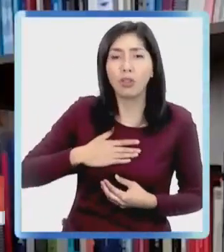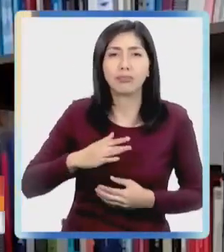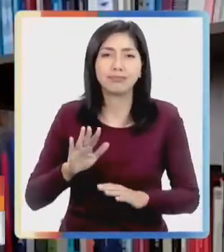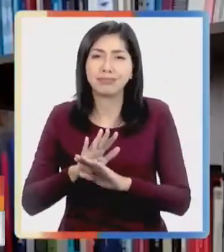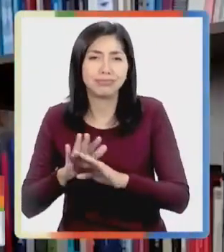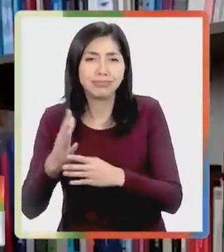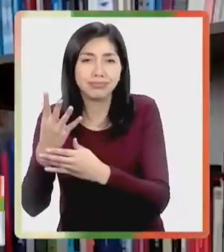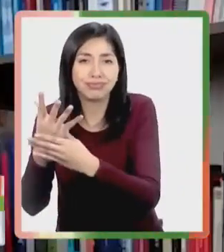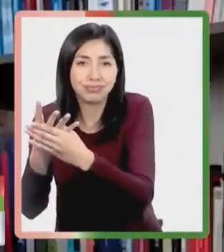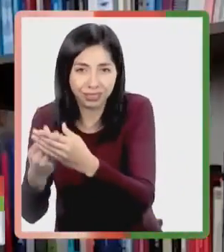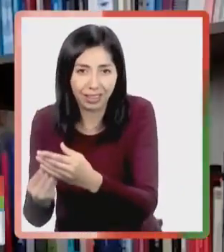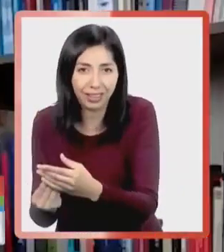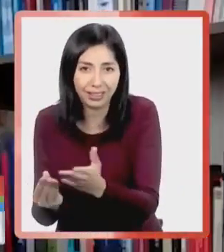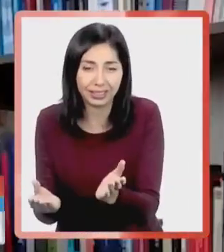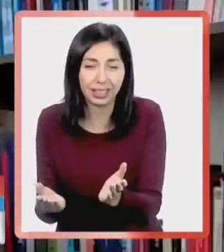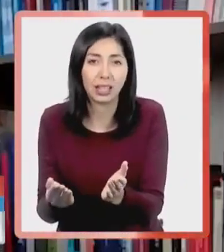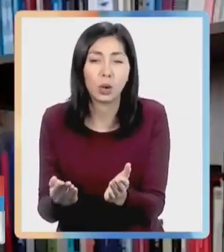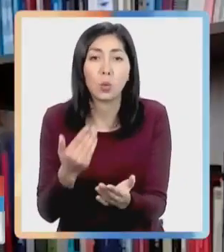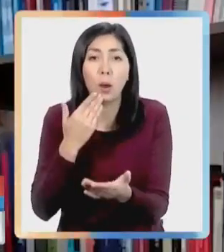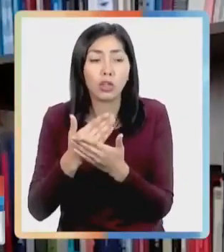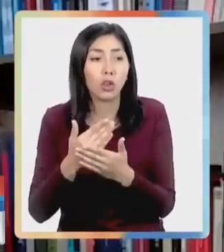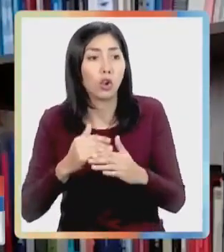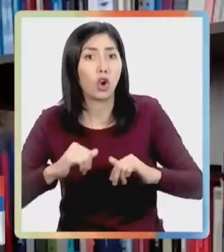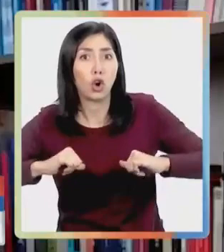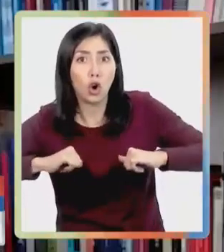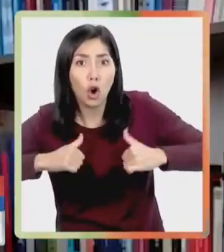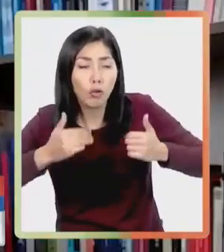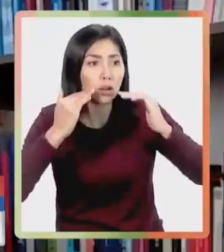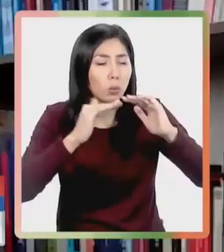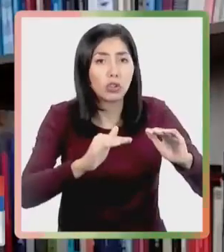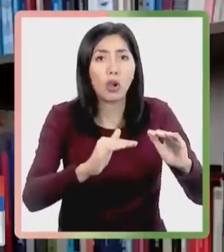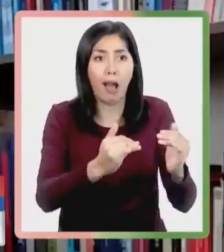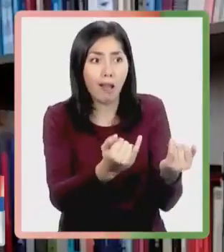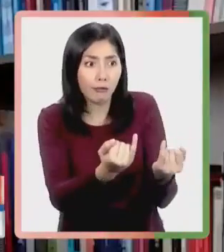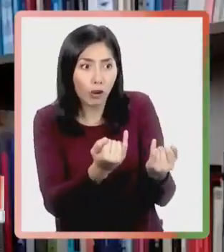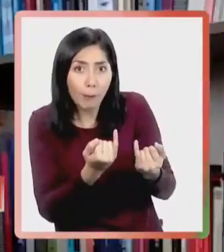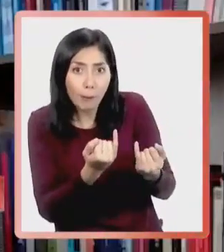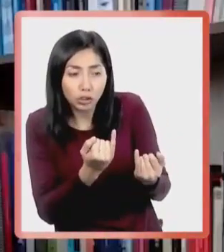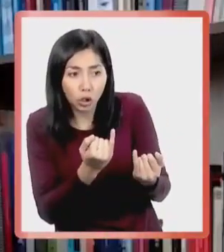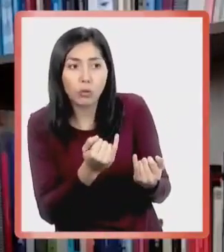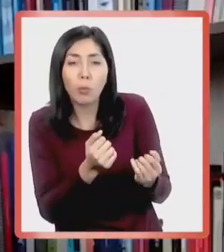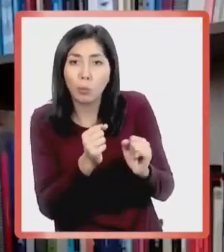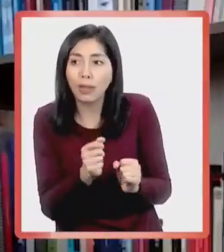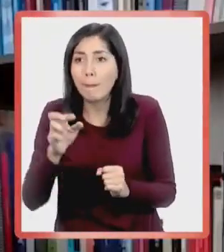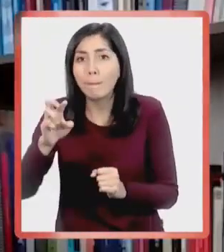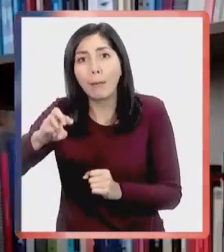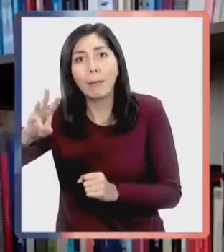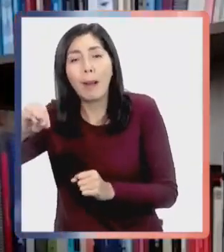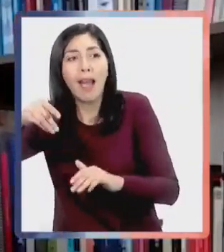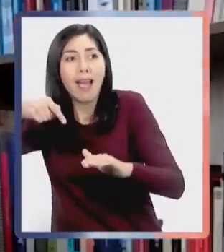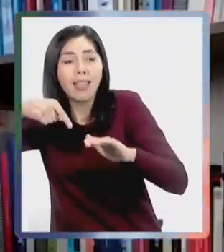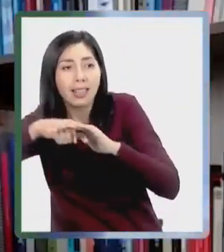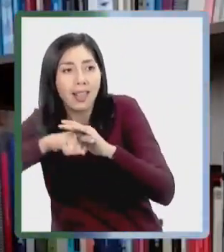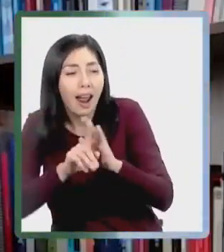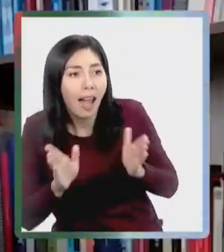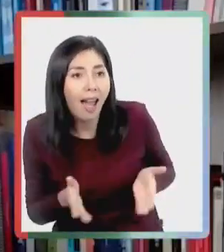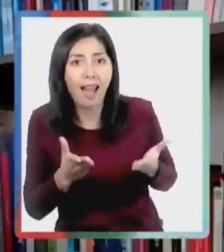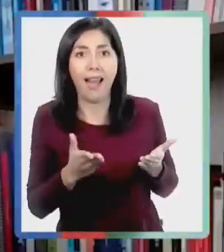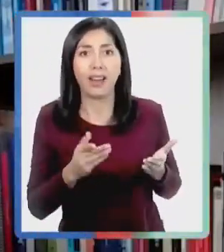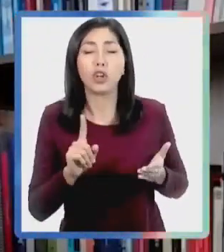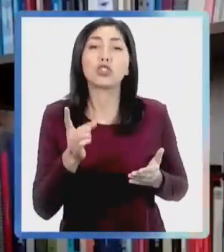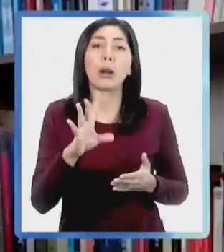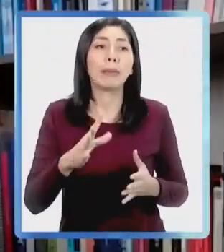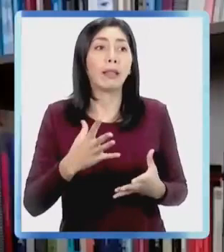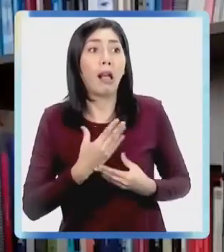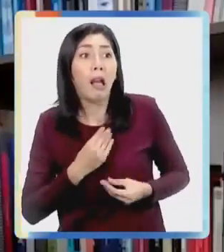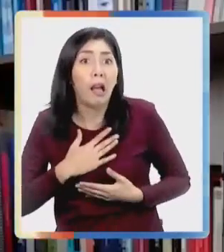e hijas estén expuestos a esta información y realmente puedan involucrarse desde lo positivo y desde lo proactivo, y no estar simplemente